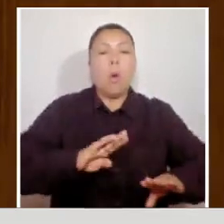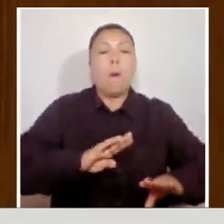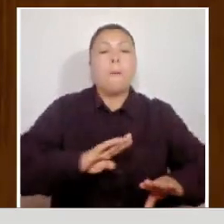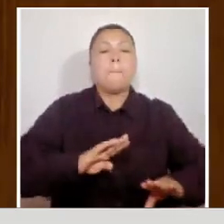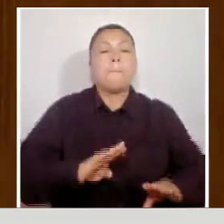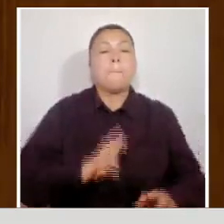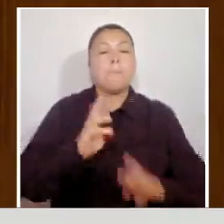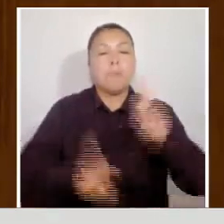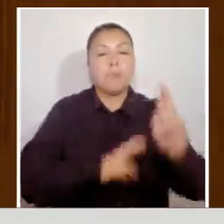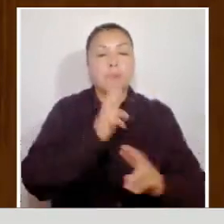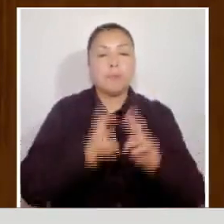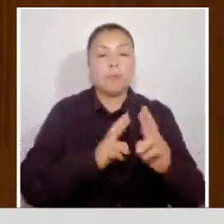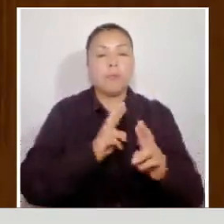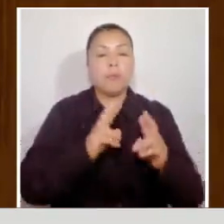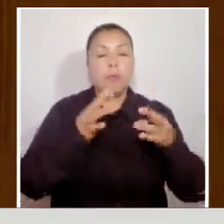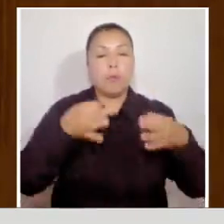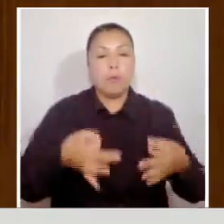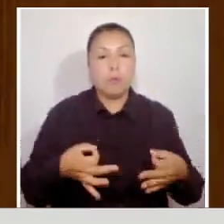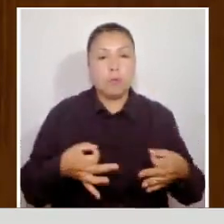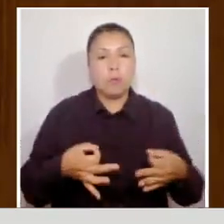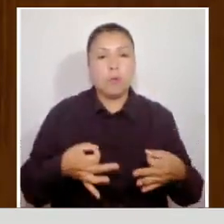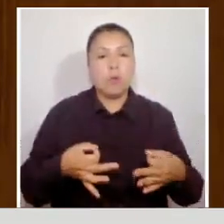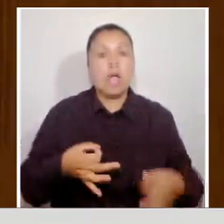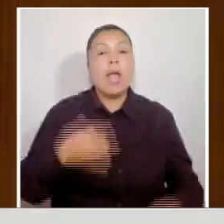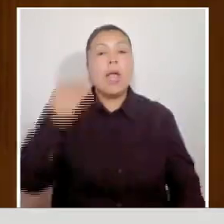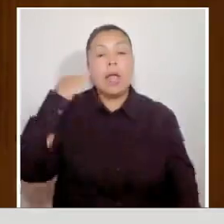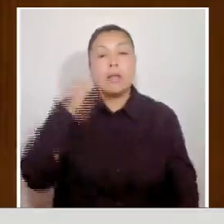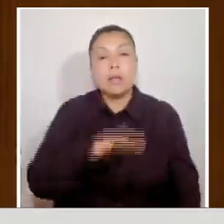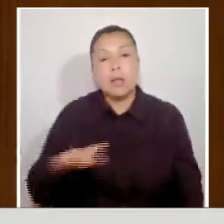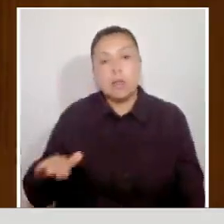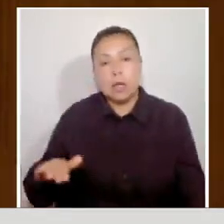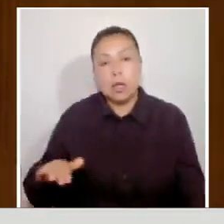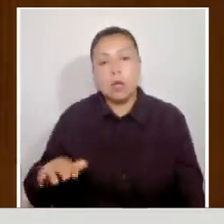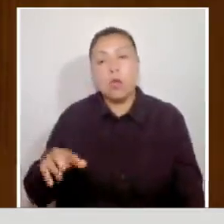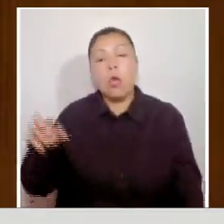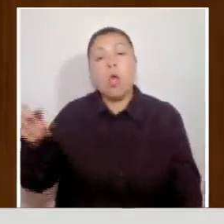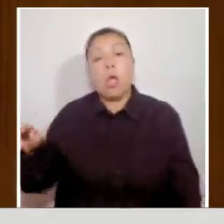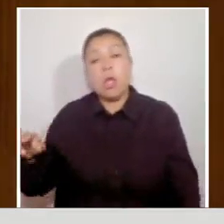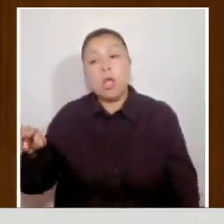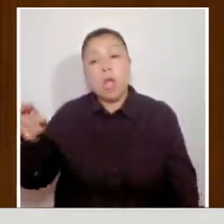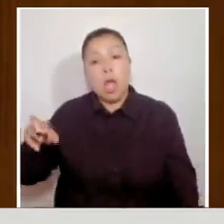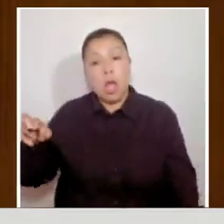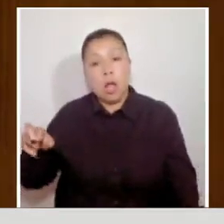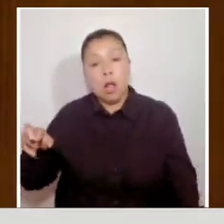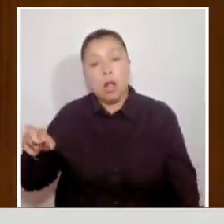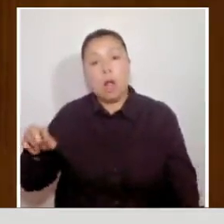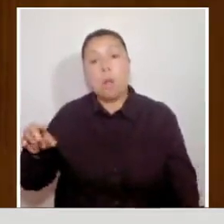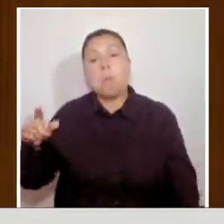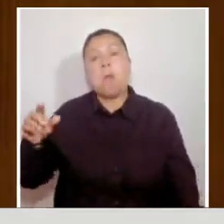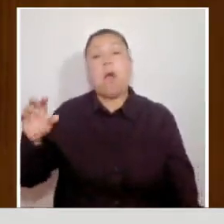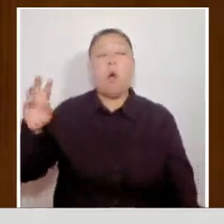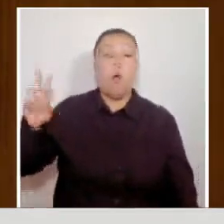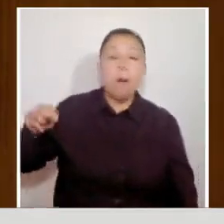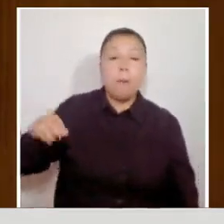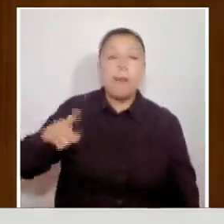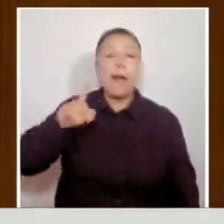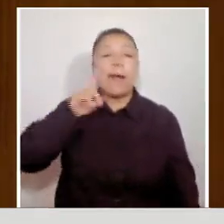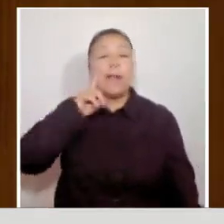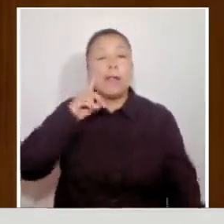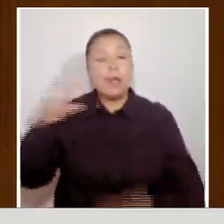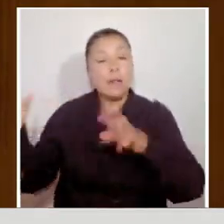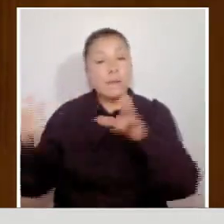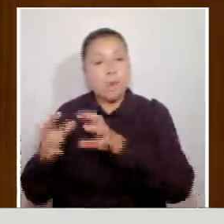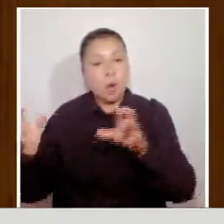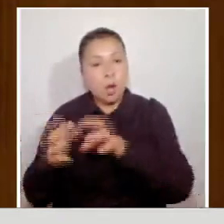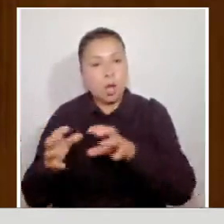directa y regular entre el menor y el progenitor que comete dicha conducta fundamentos de la